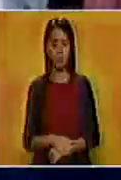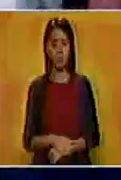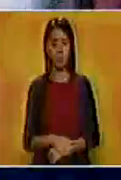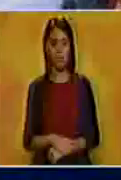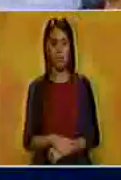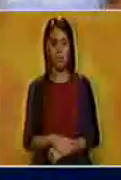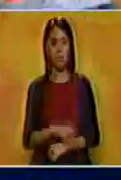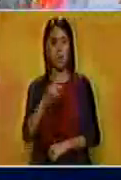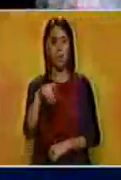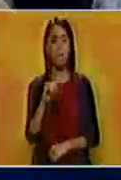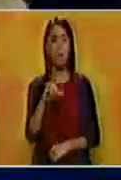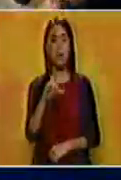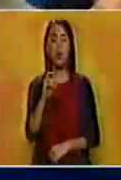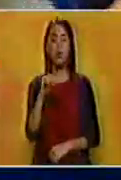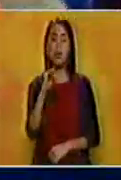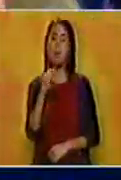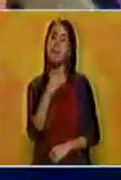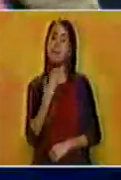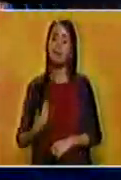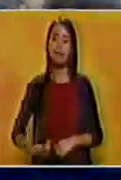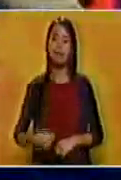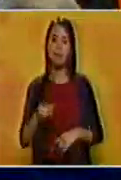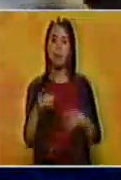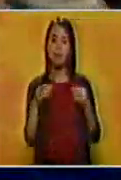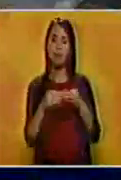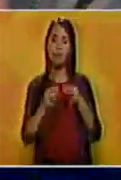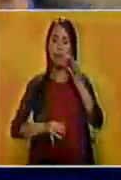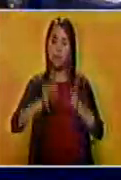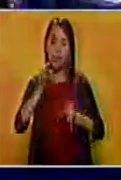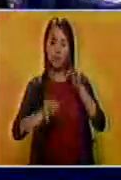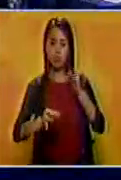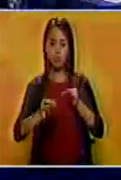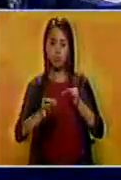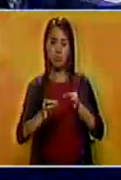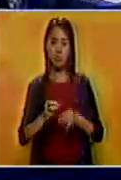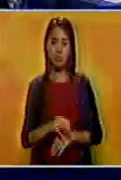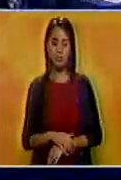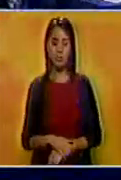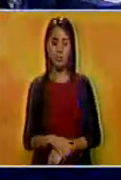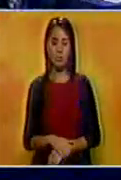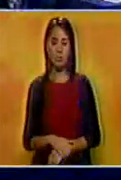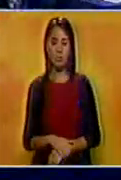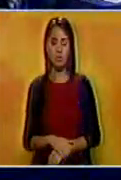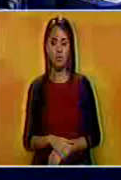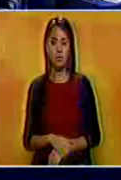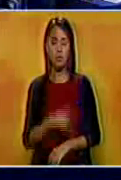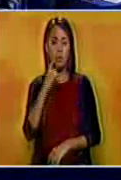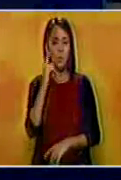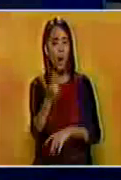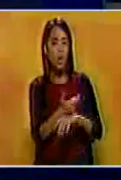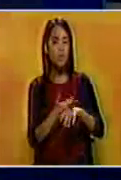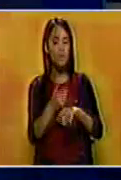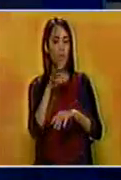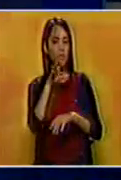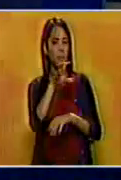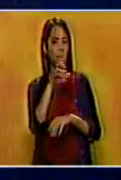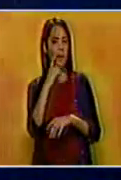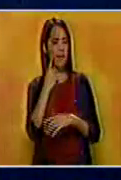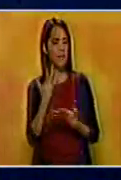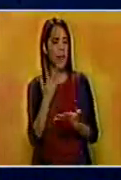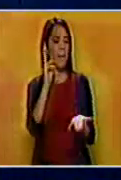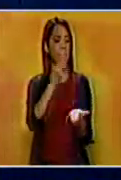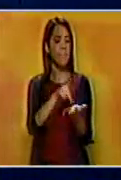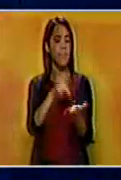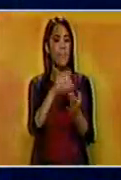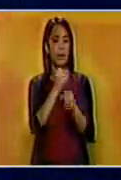En Polonia, la presidenta del Tribunal Supremo, Margorzata Herzog-Pop, desafió el gobierno de ese país al acudir